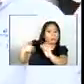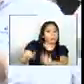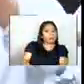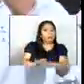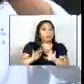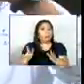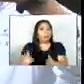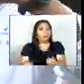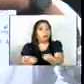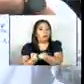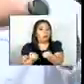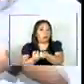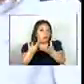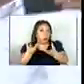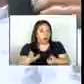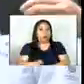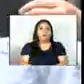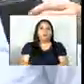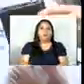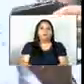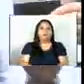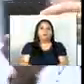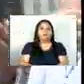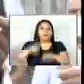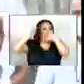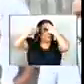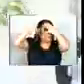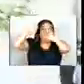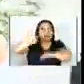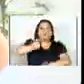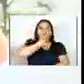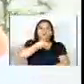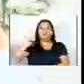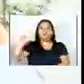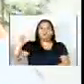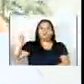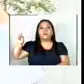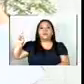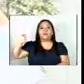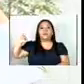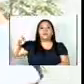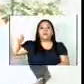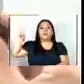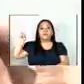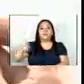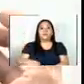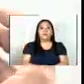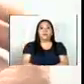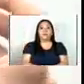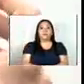tenido un servicio irregular. Con imágenes e informe de Enrique López, Noticiero Hechos.